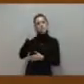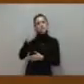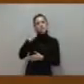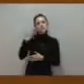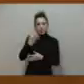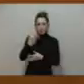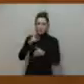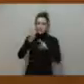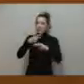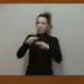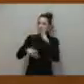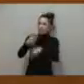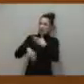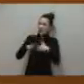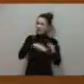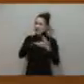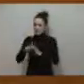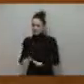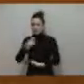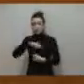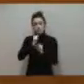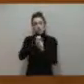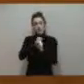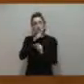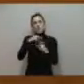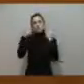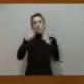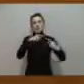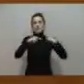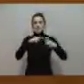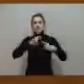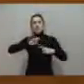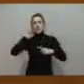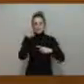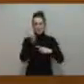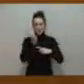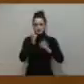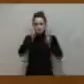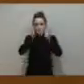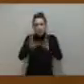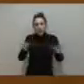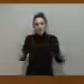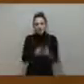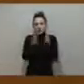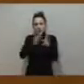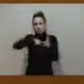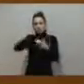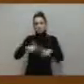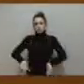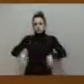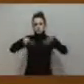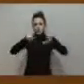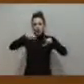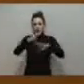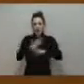política. Estamos trabajando para que sean decisiones tan plurales como la sociedad a la que representamos todos y todas en